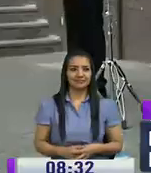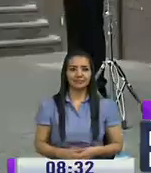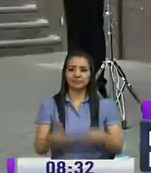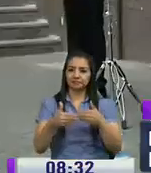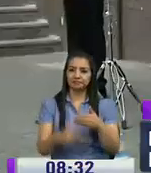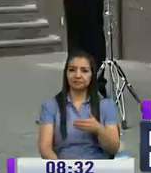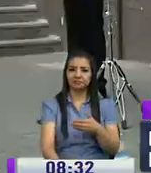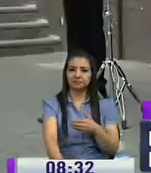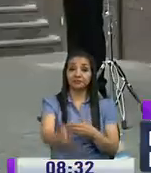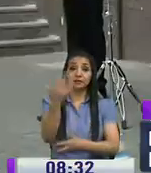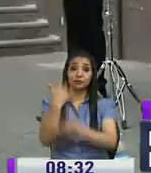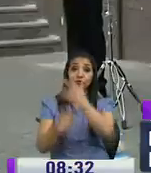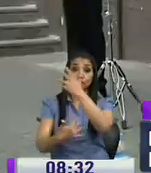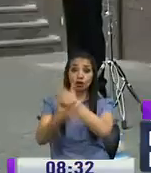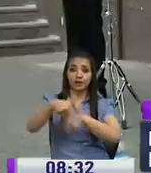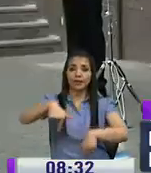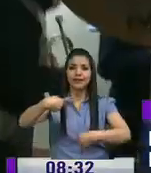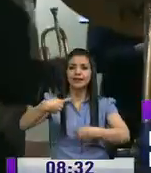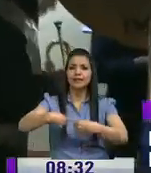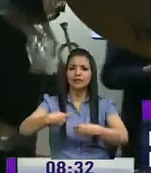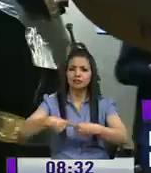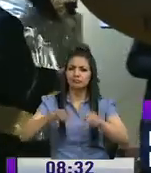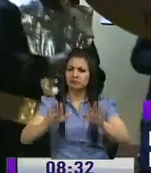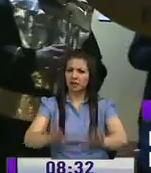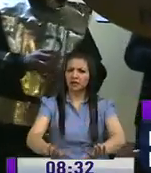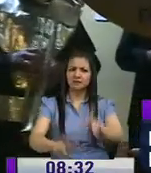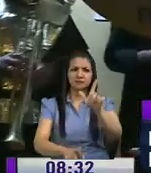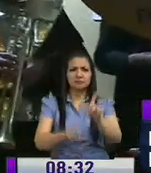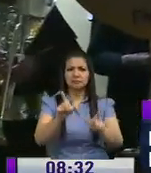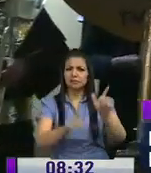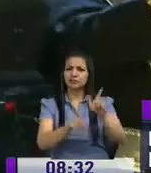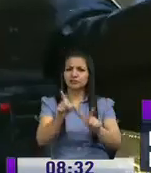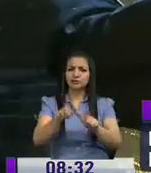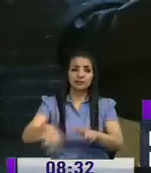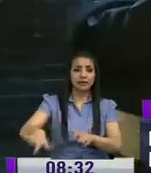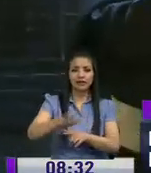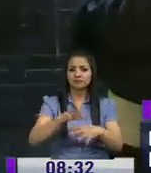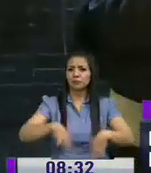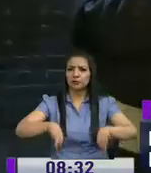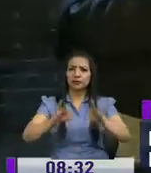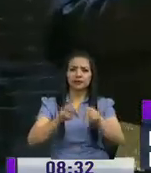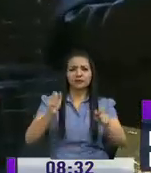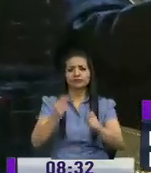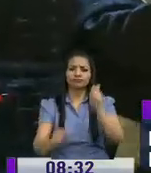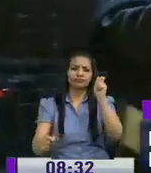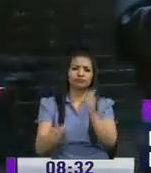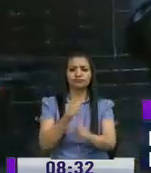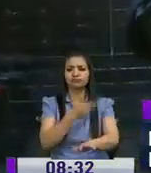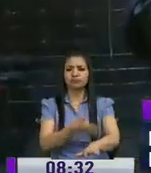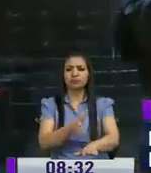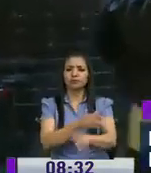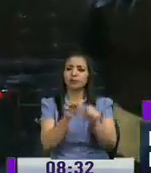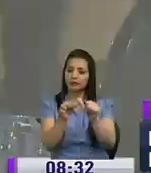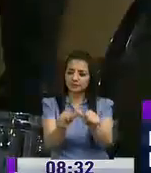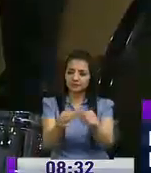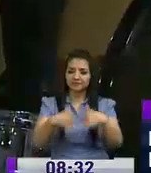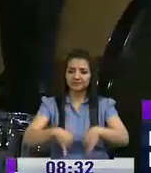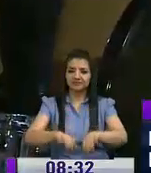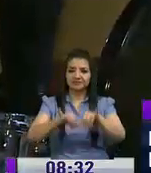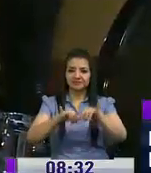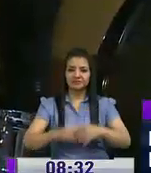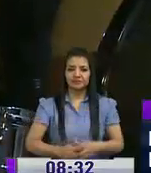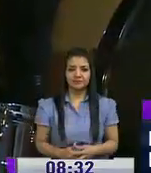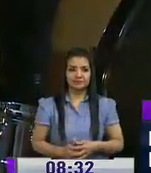de la historia, Quito ha sido la cuna de músicos populares que valoran la importancia de mantener vigente su labor.